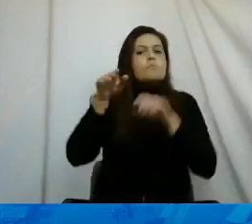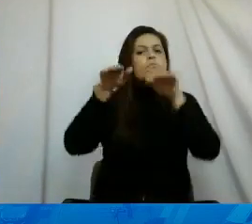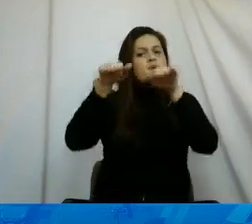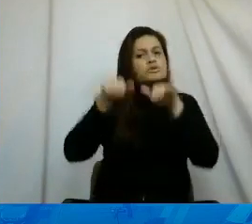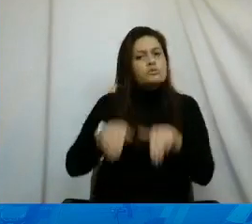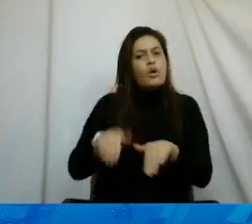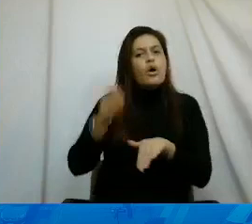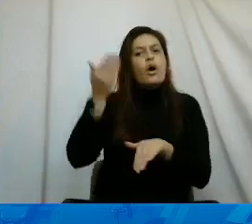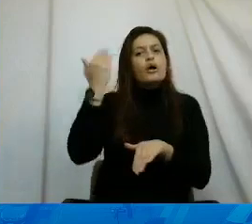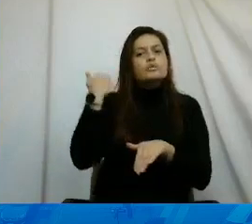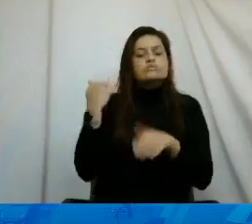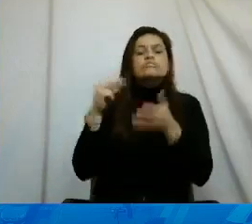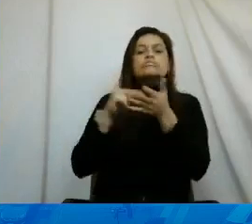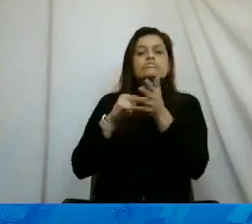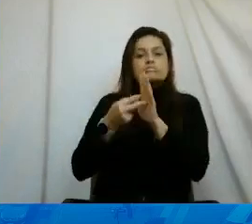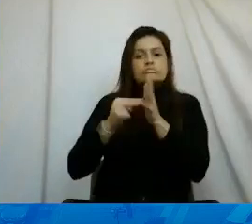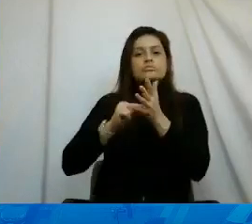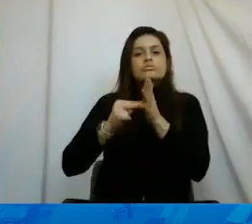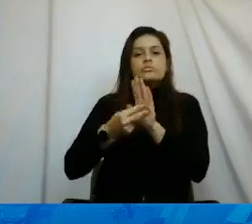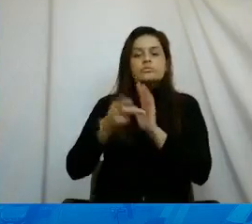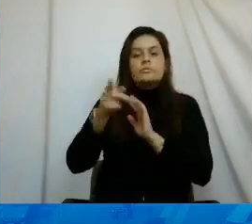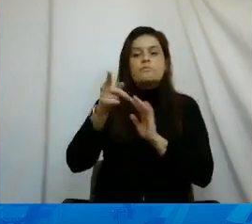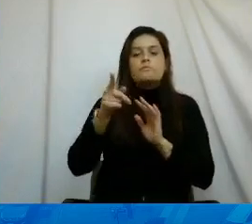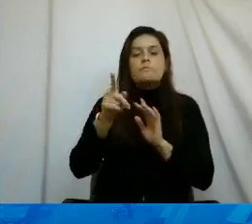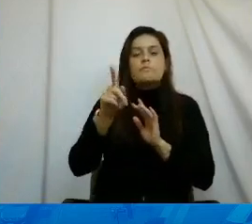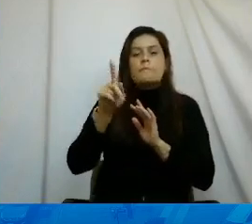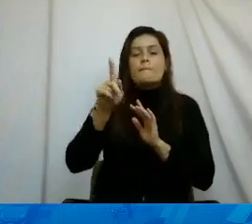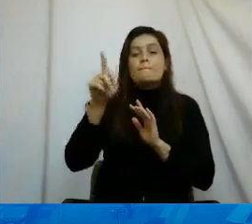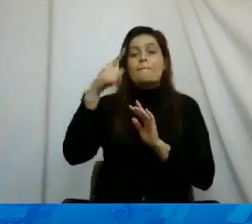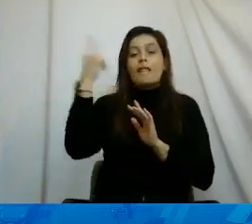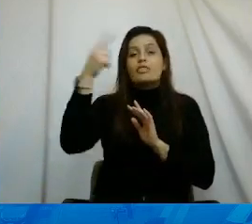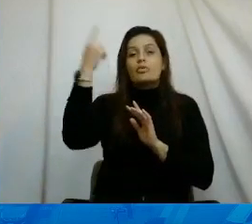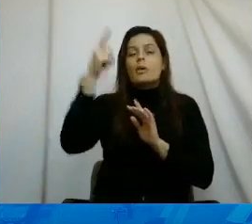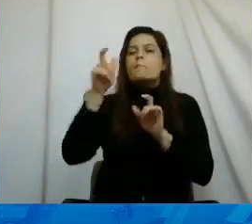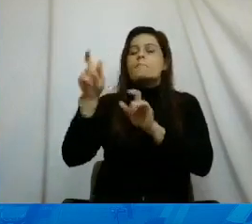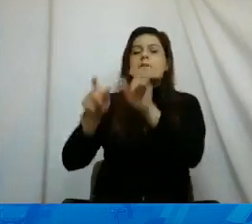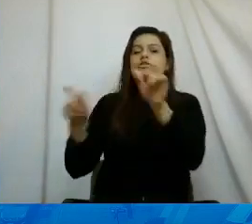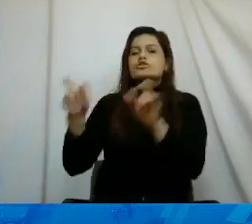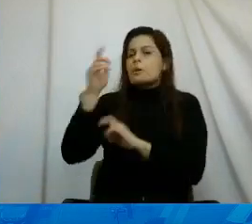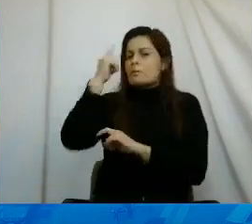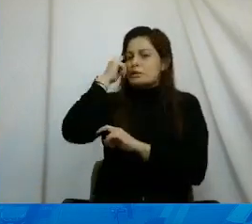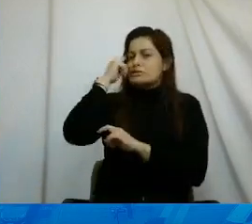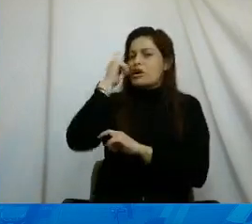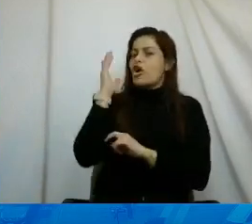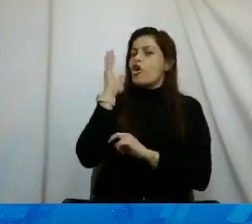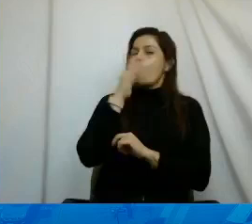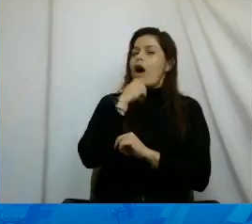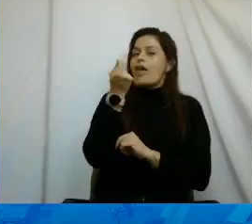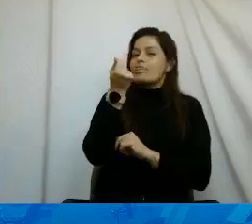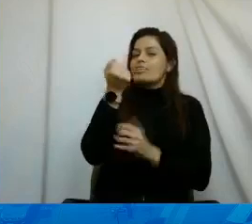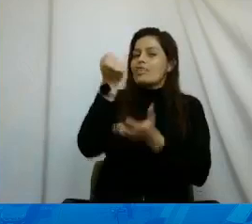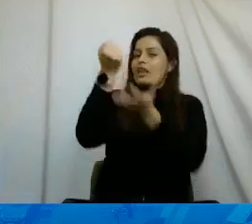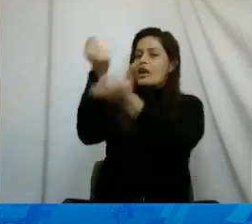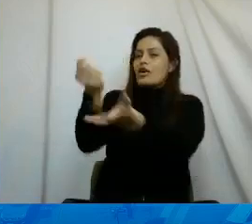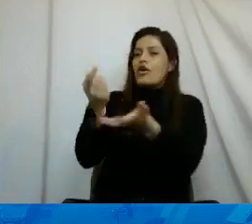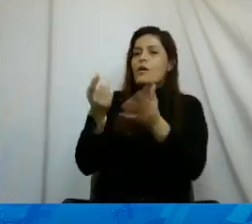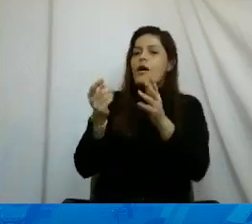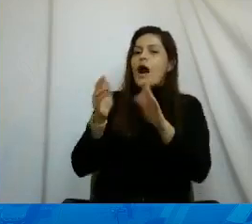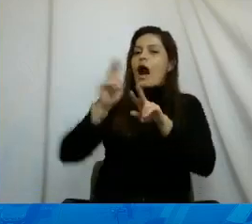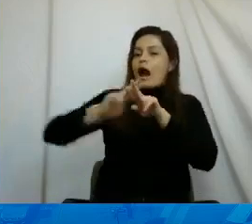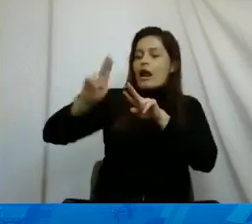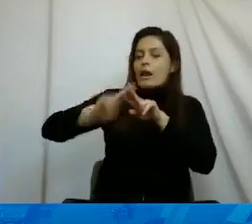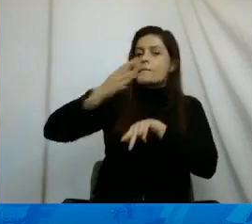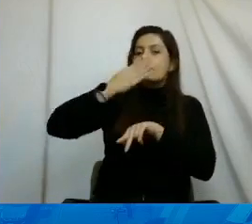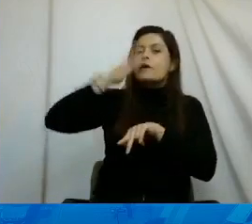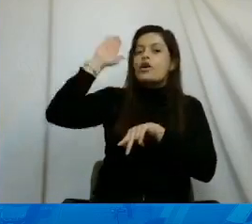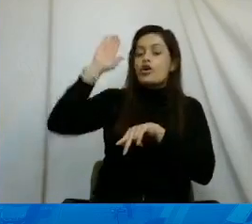que hay una problemática en lo particular, y la comunidad entiende que no hay inversión de la empresa en la comuna, y no solamente en la